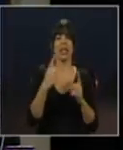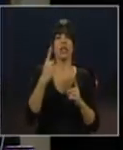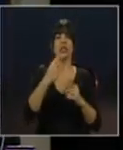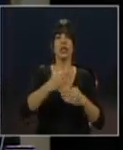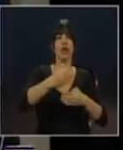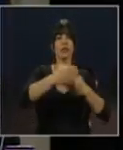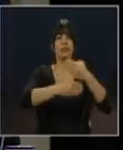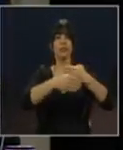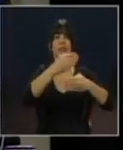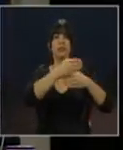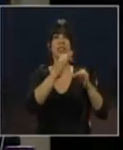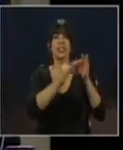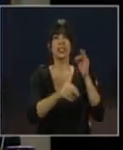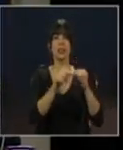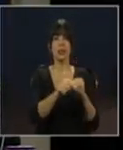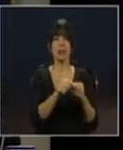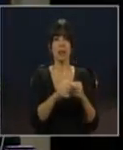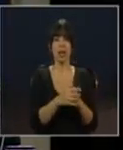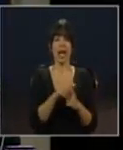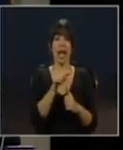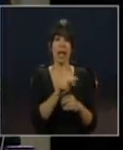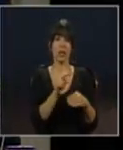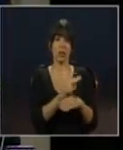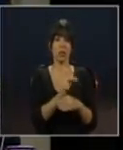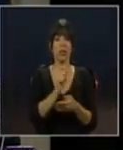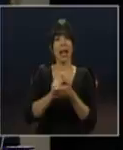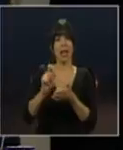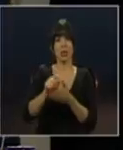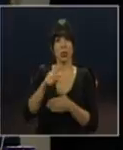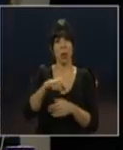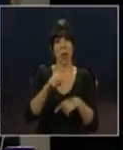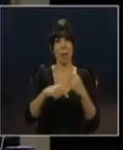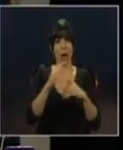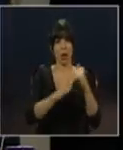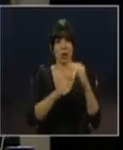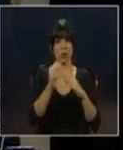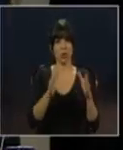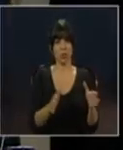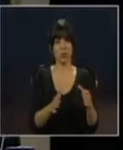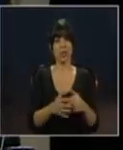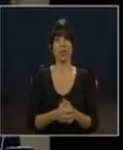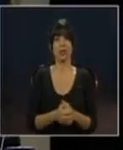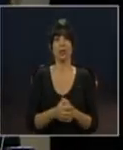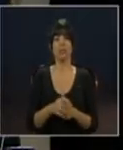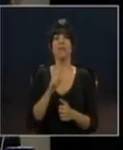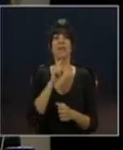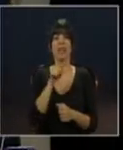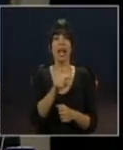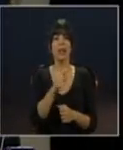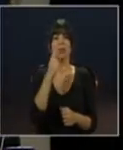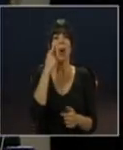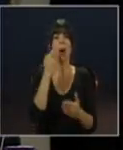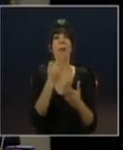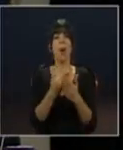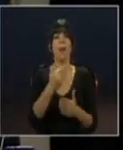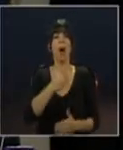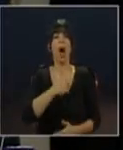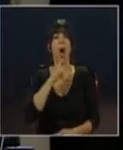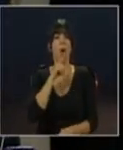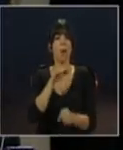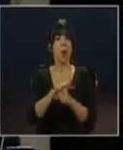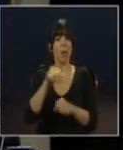cemento con el que tanto este como la escuela serán construidos. Constituye una prueba del compromiso de